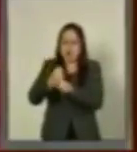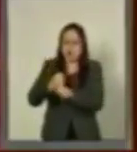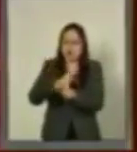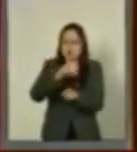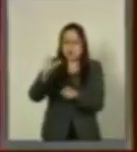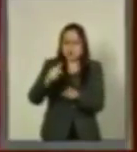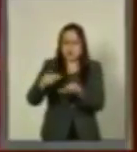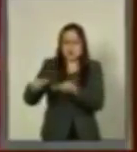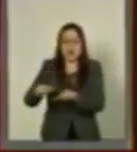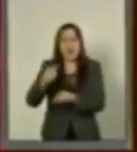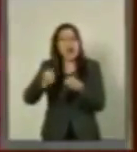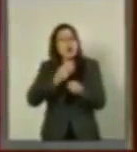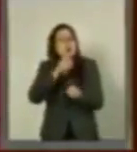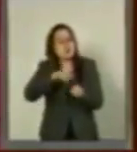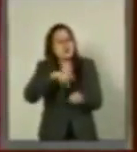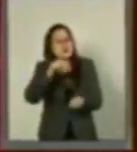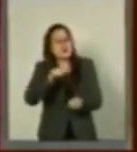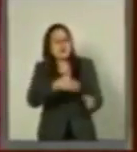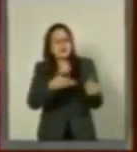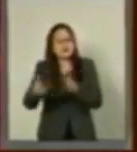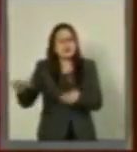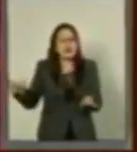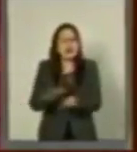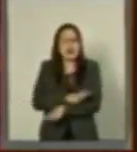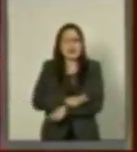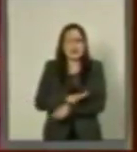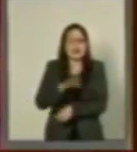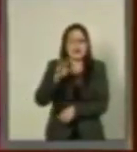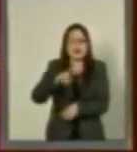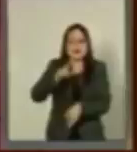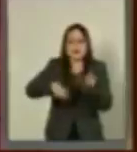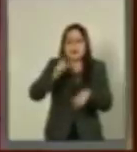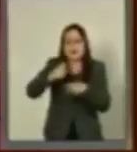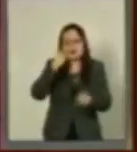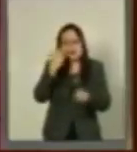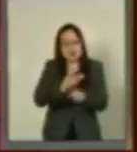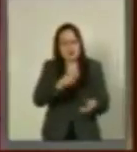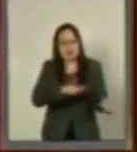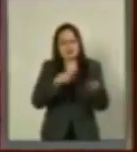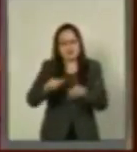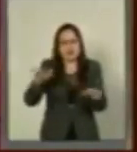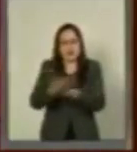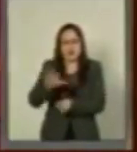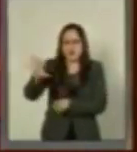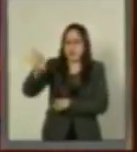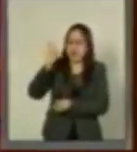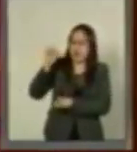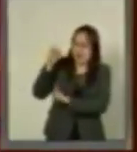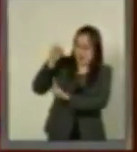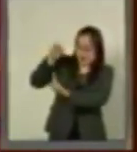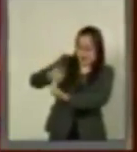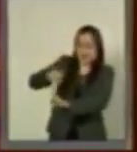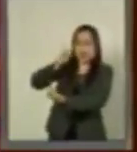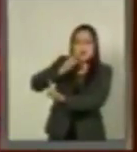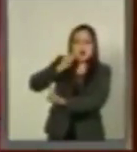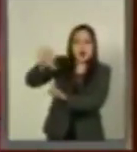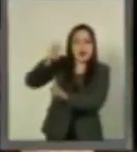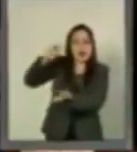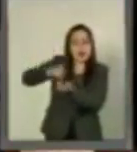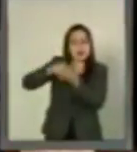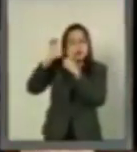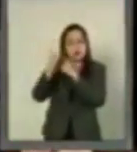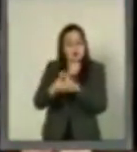2016 ya ni hablamos, porque solo se cambió, de acuerdo a la secretaria técnica, por cierto, un nombramiento que no es correcto, de la misma